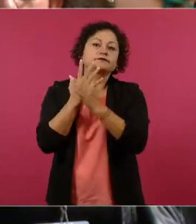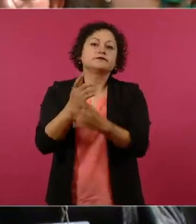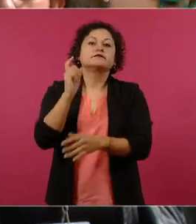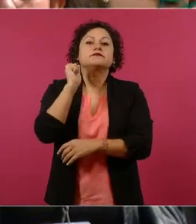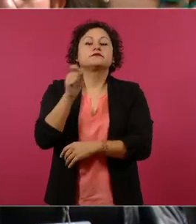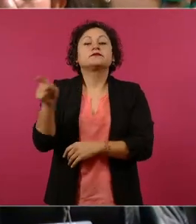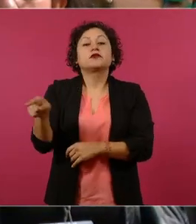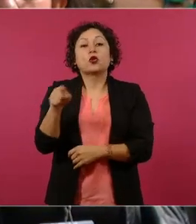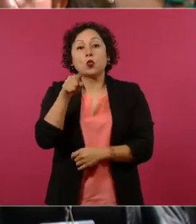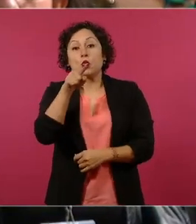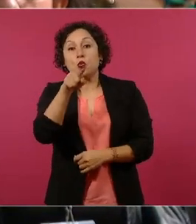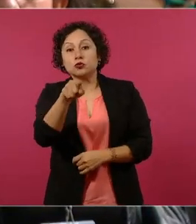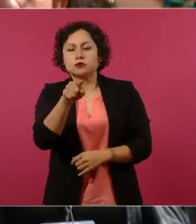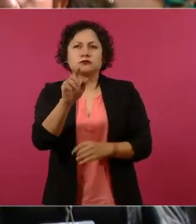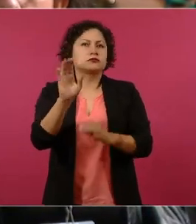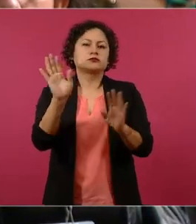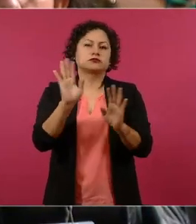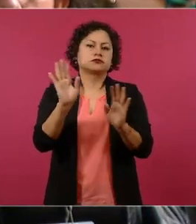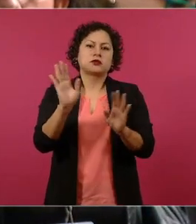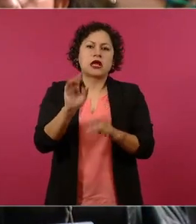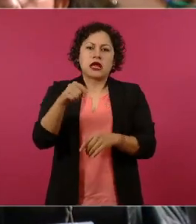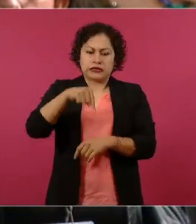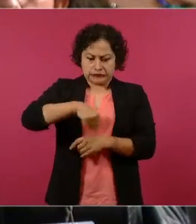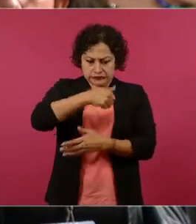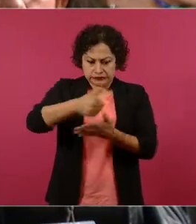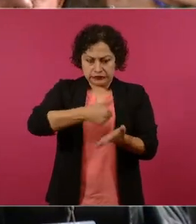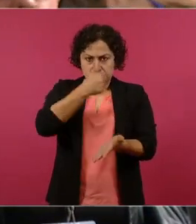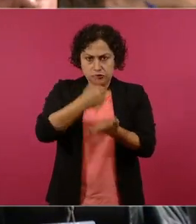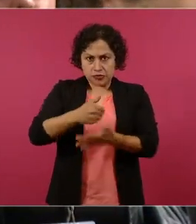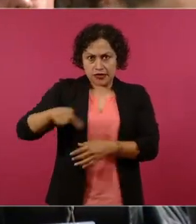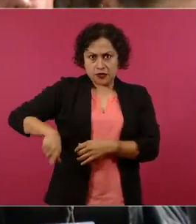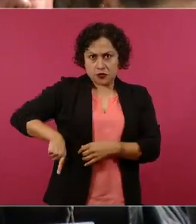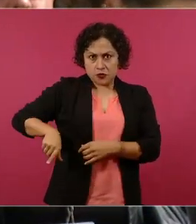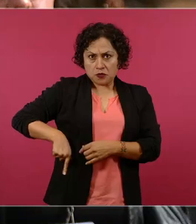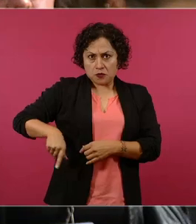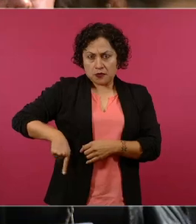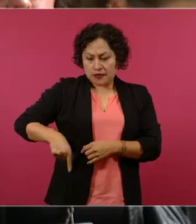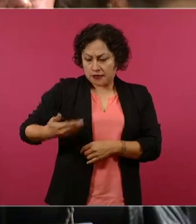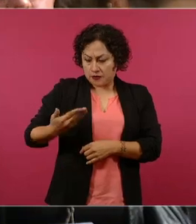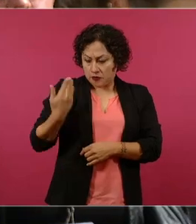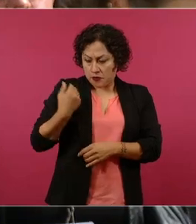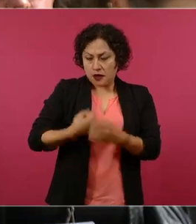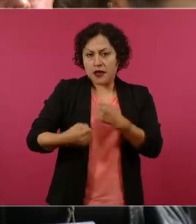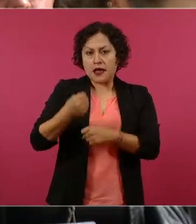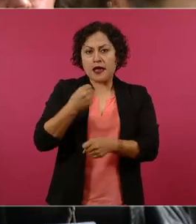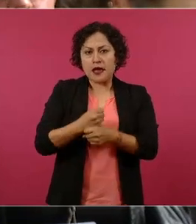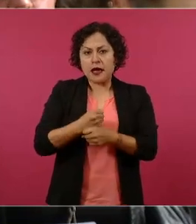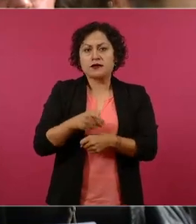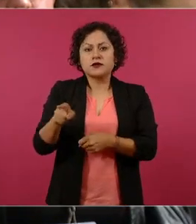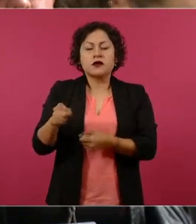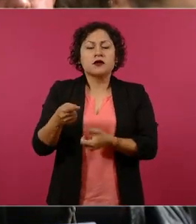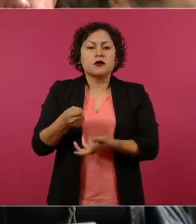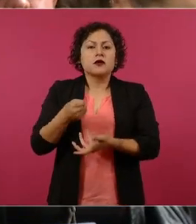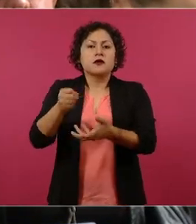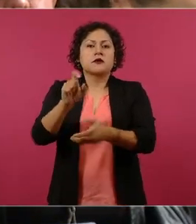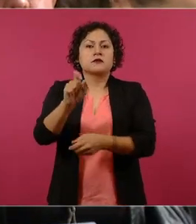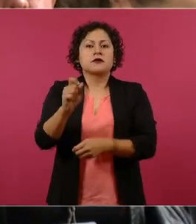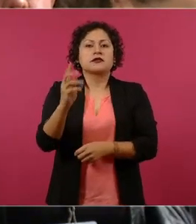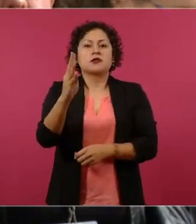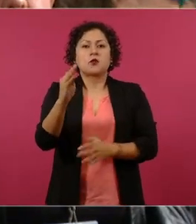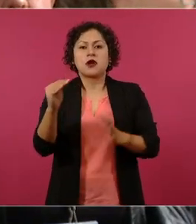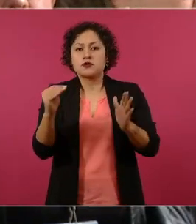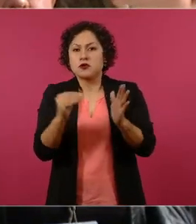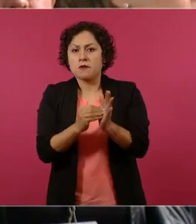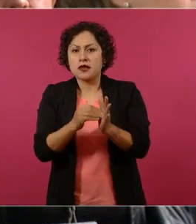ciudad Este año o el fin de año les dieron 24000 pesos presidente así como que para que